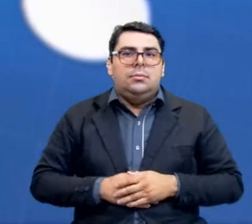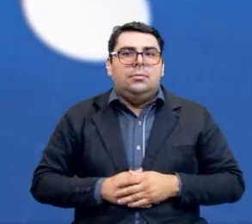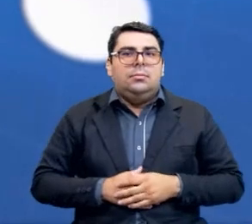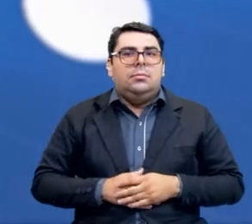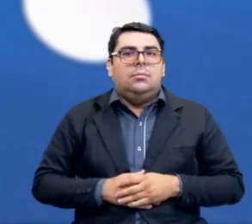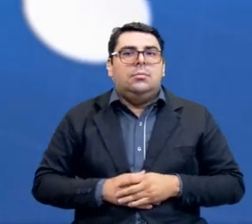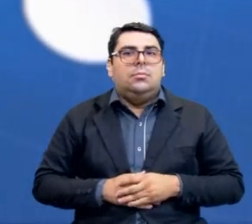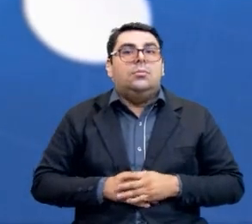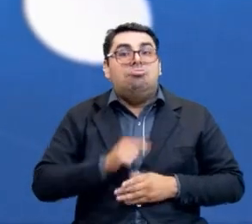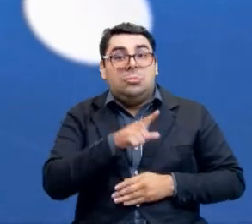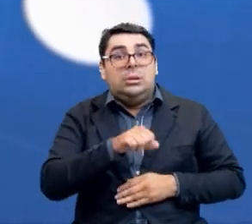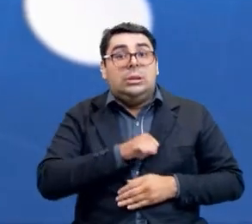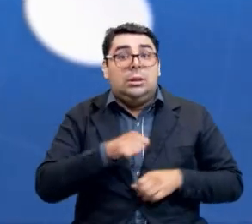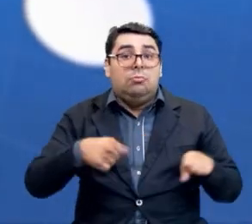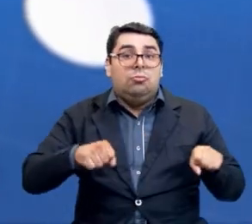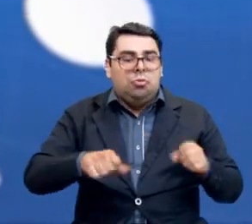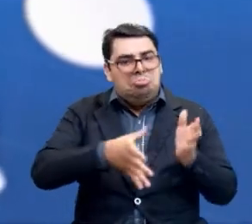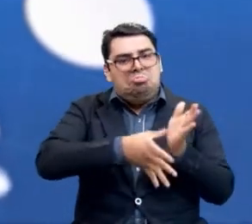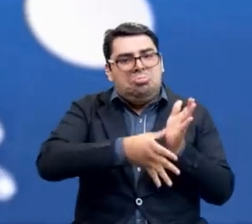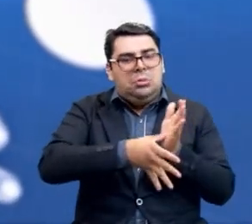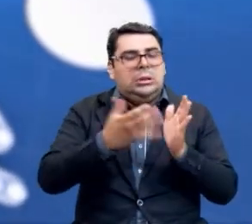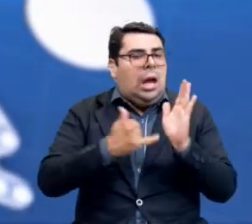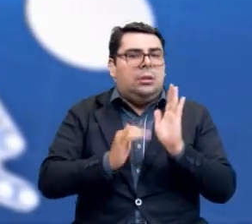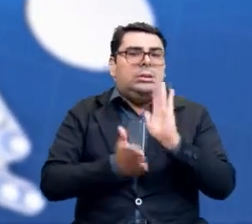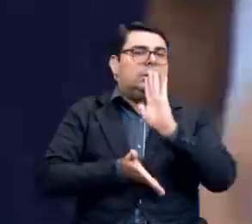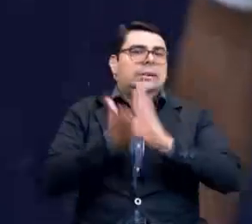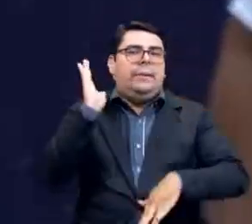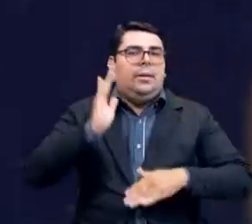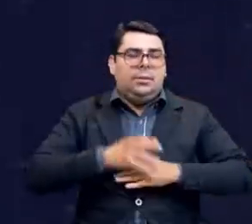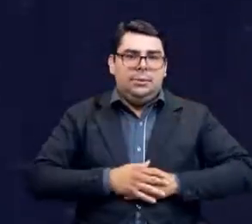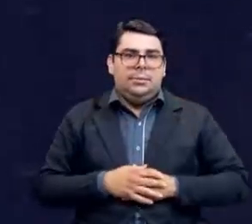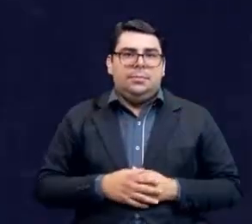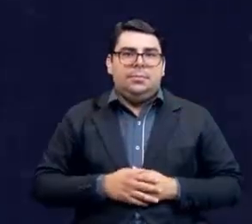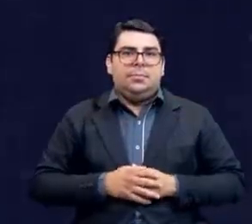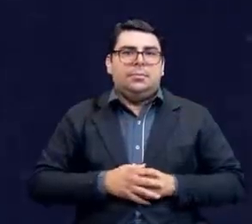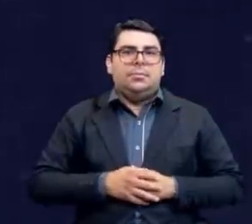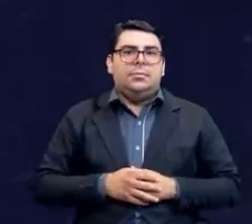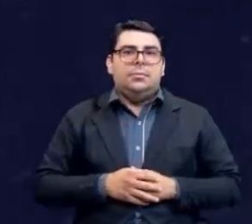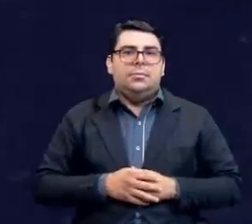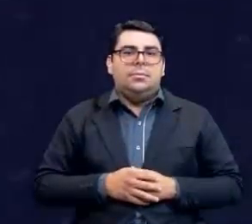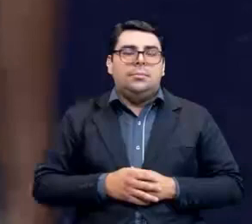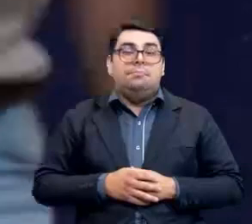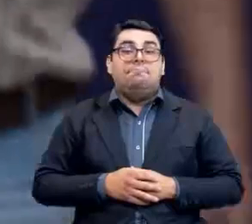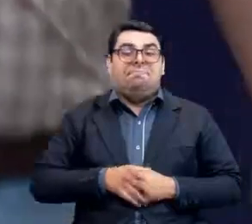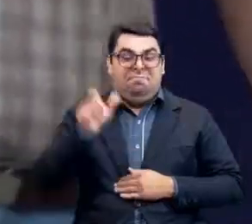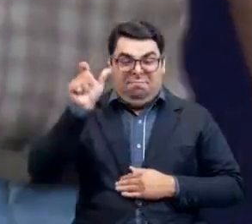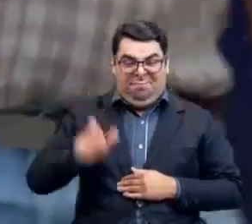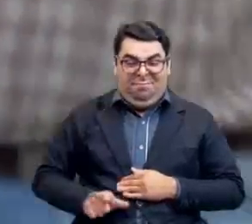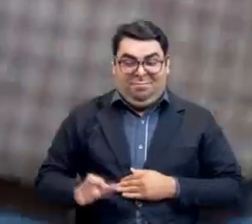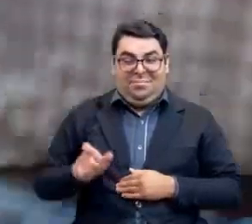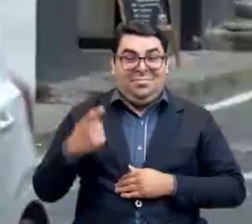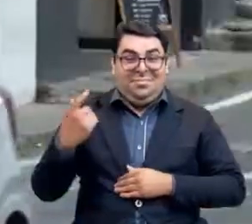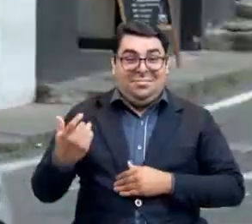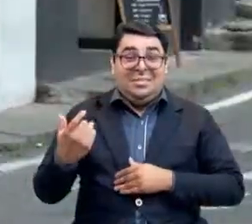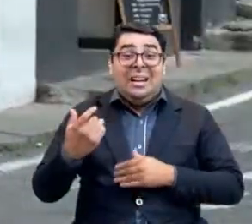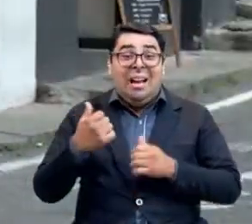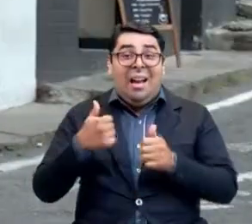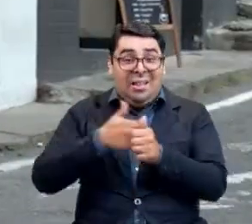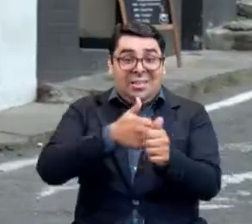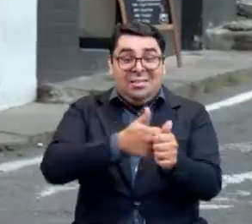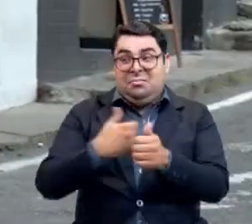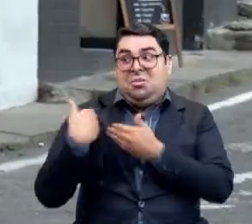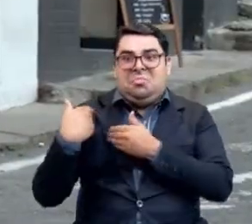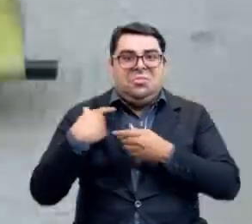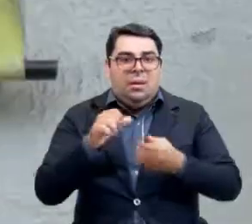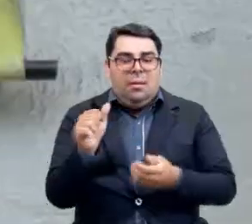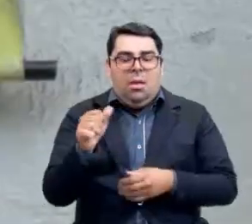momentico, viene y pone la huellita y se va, no le obligan a que pasen ahí. El tramitador se encarga de todo el proceso desde el inicio hasta el